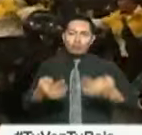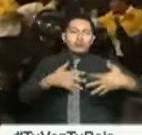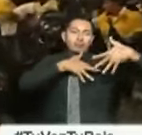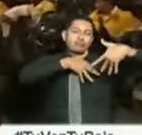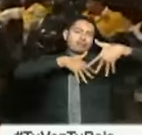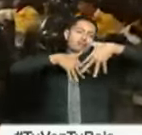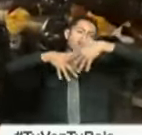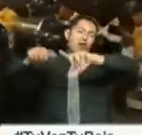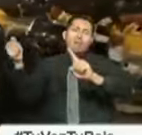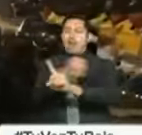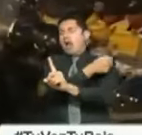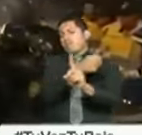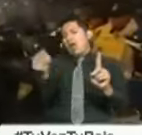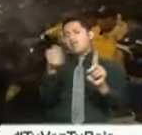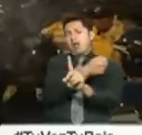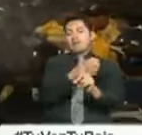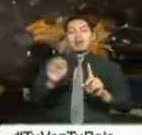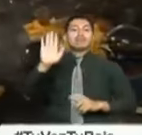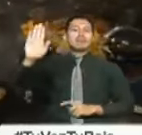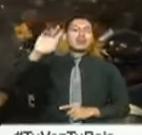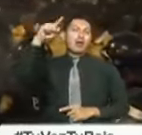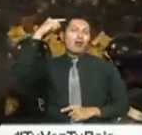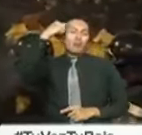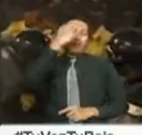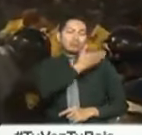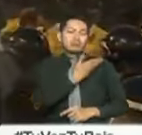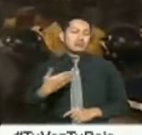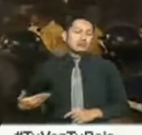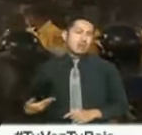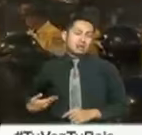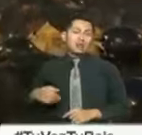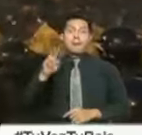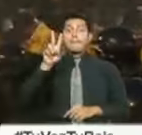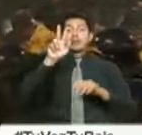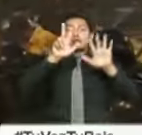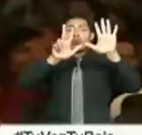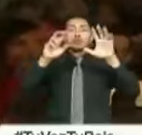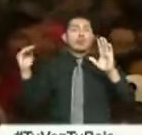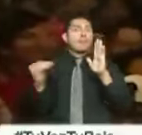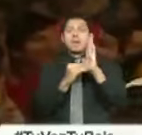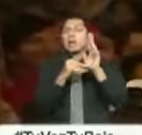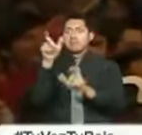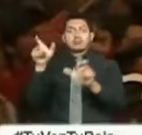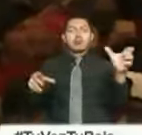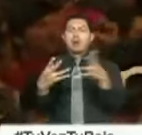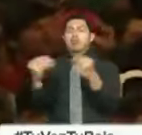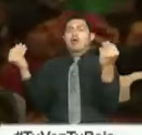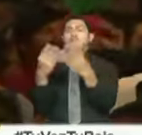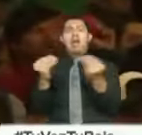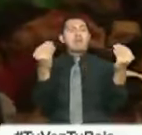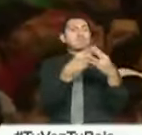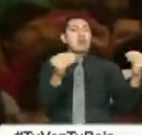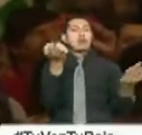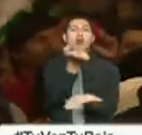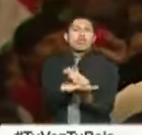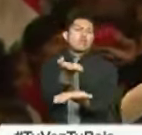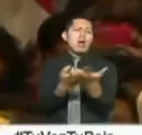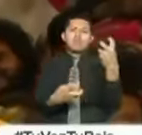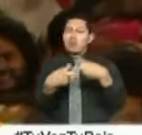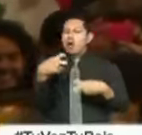ola de violencia, la desaparición de 28.000 personas, entre ellos los 43 estudiantes de Ayotzinapa, y una economía con problemas.